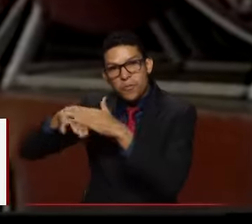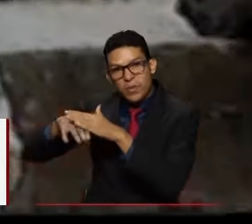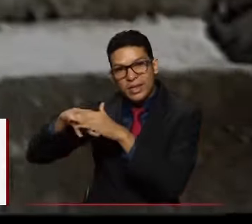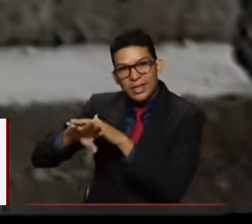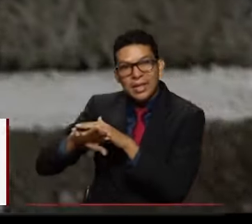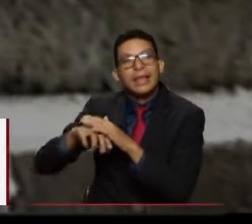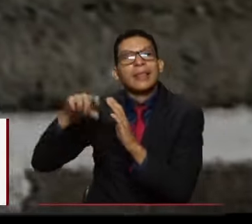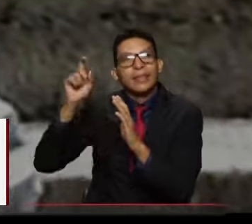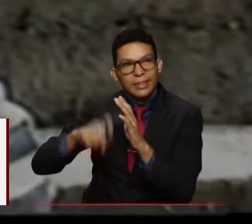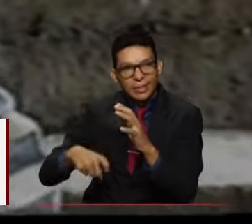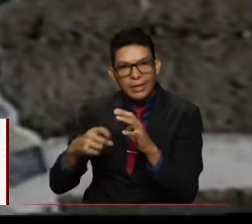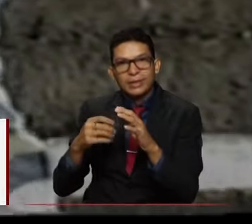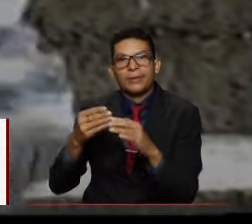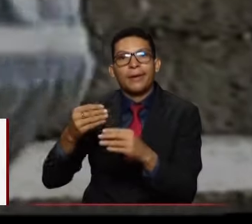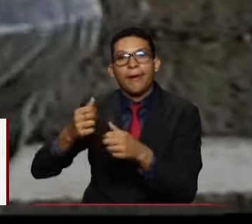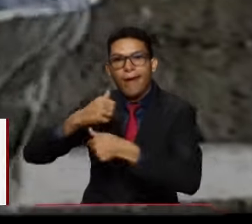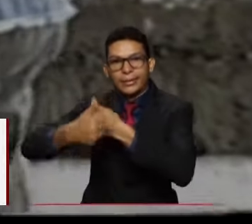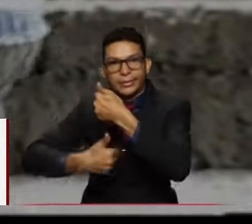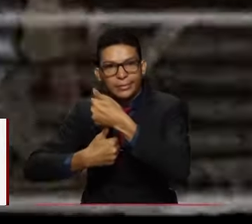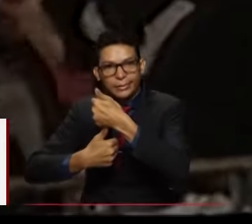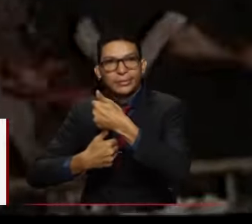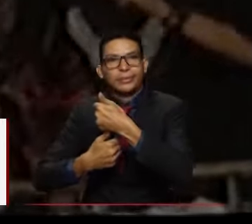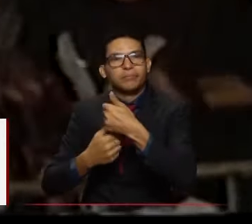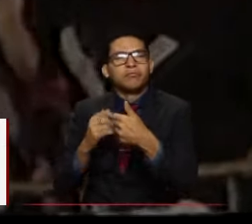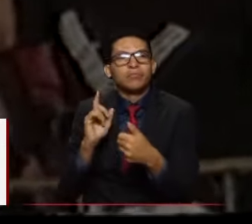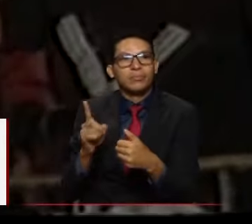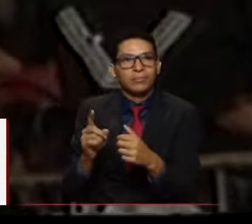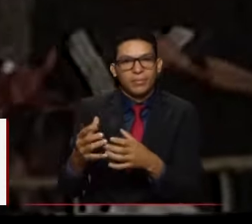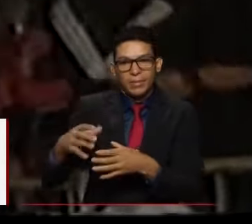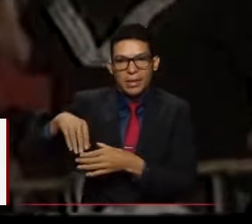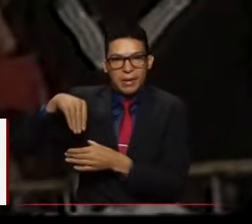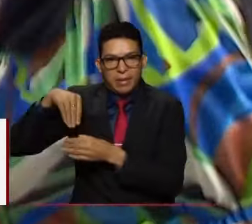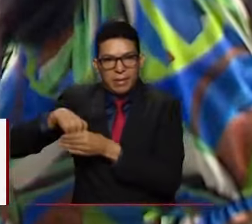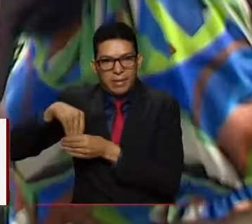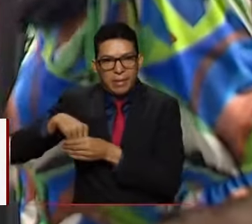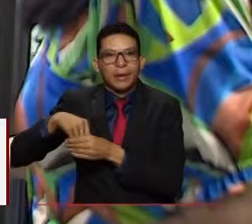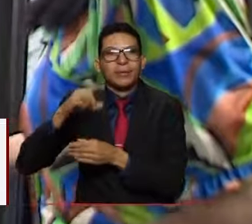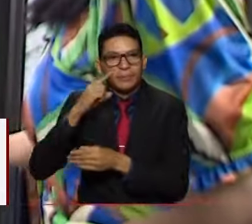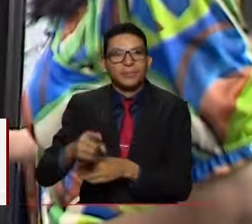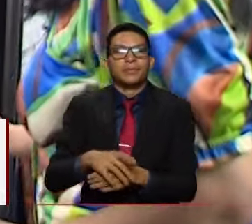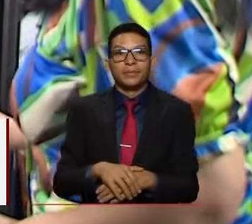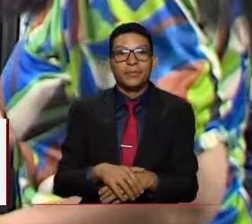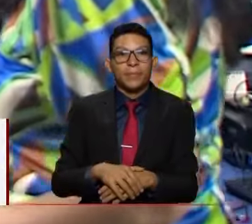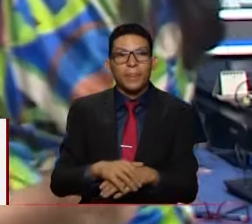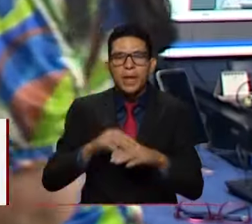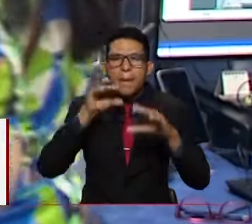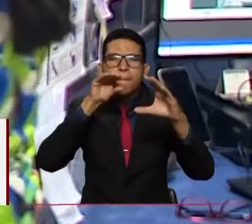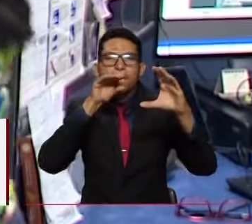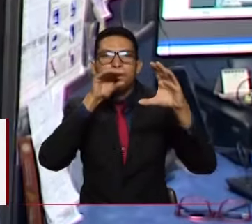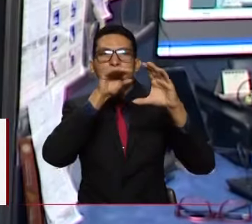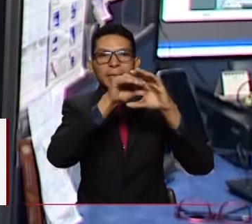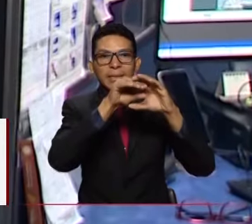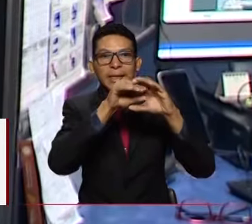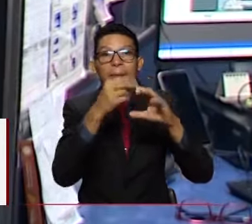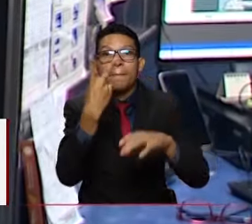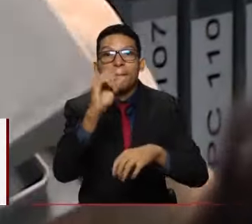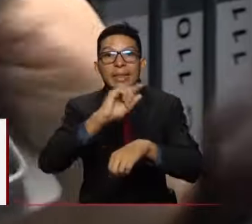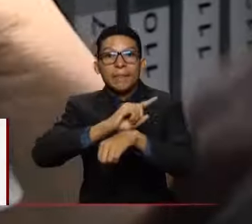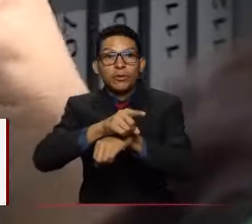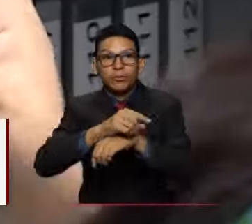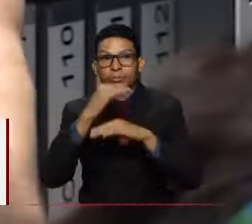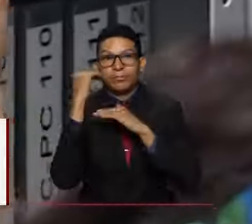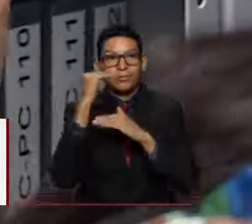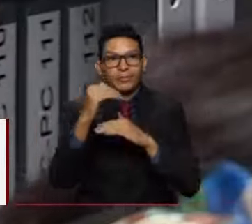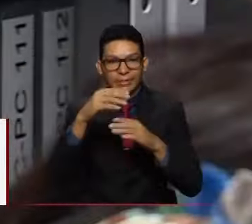que tener pues un asistente que cargara la casetera. Los casetes duraban solamente 20 minutos,